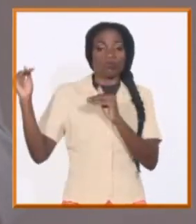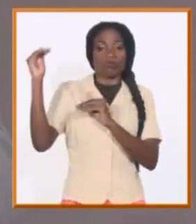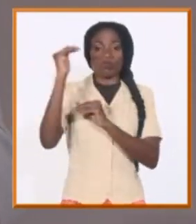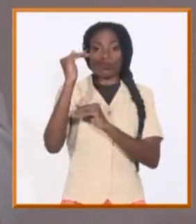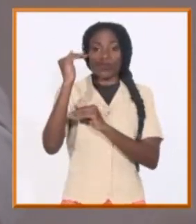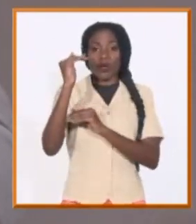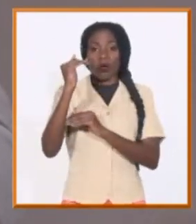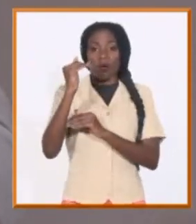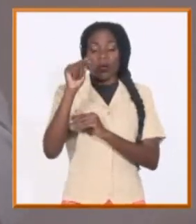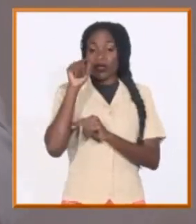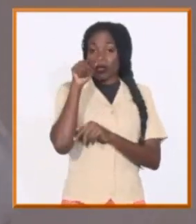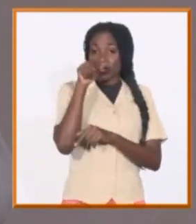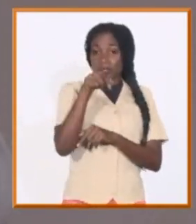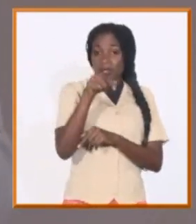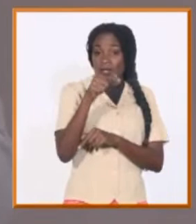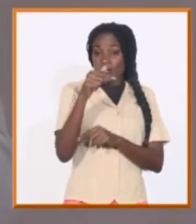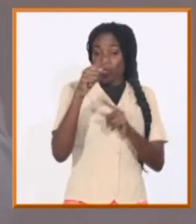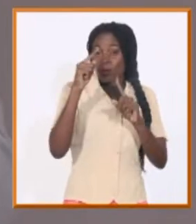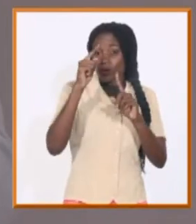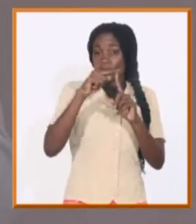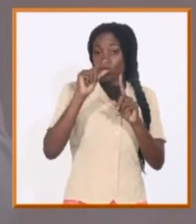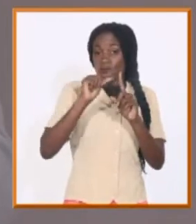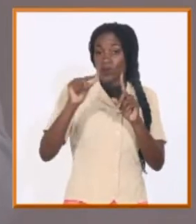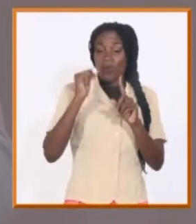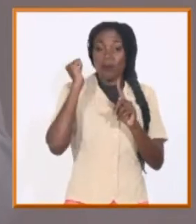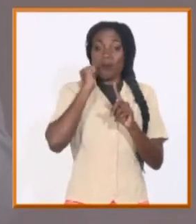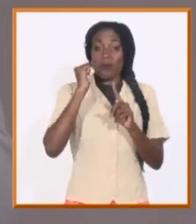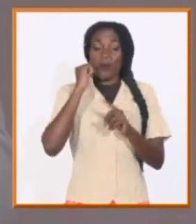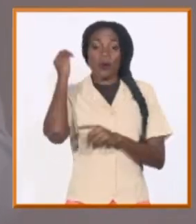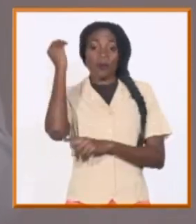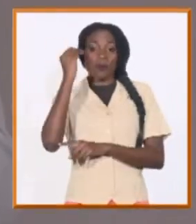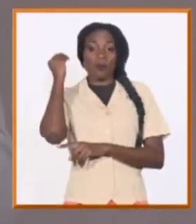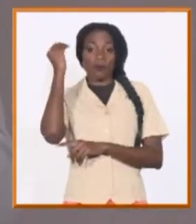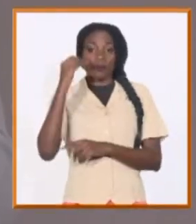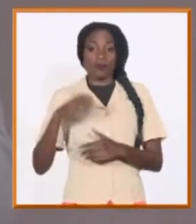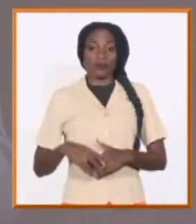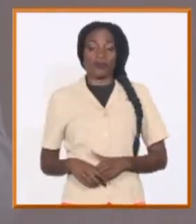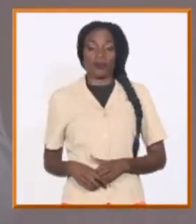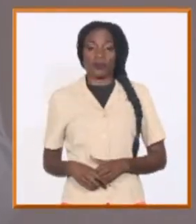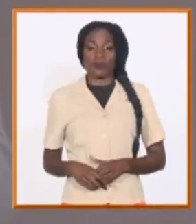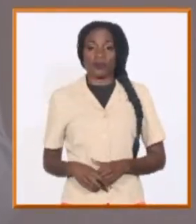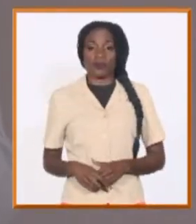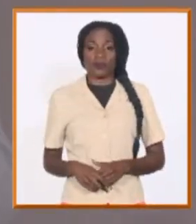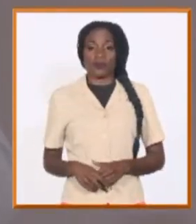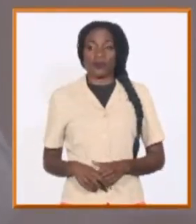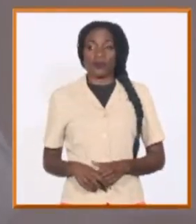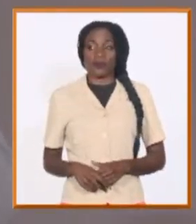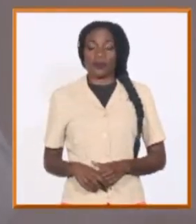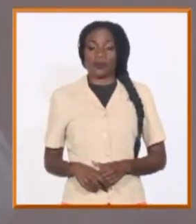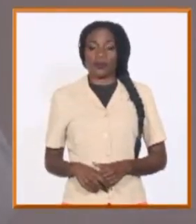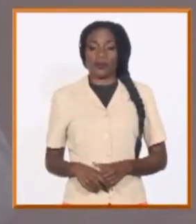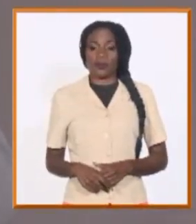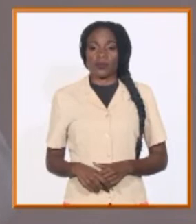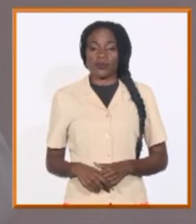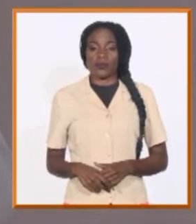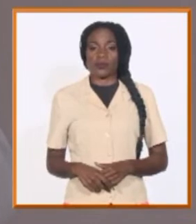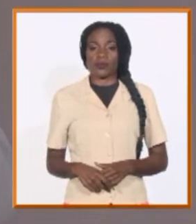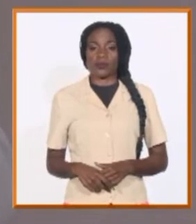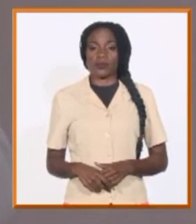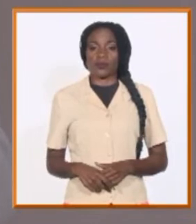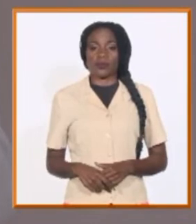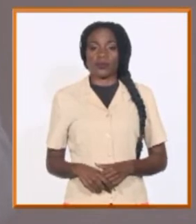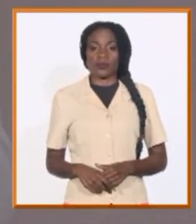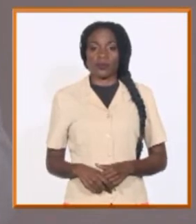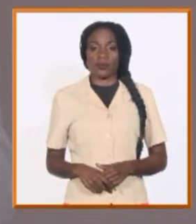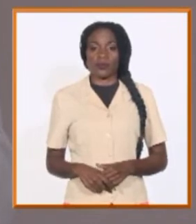creo que esto realmente es uno de los puntos más preocupantes. Por supuesto que nos sentimos decepcionados, pero entonces hay que lanzar la